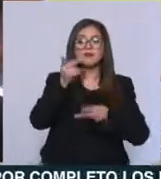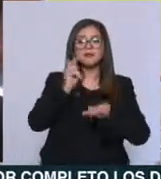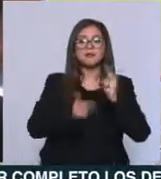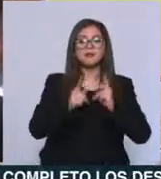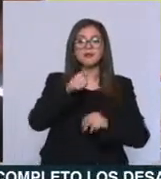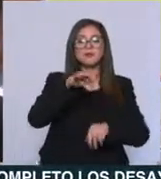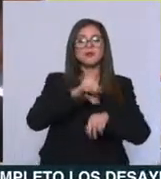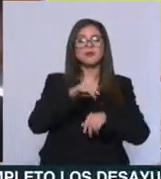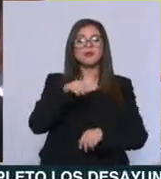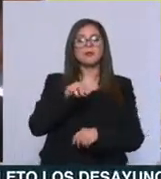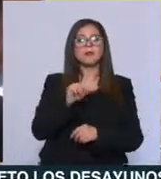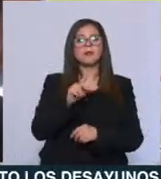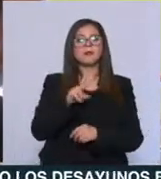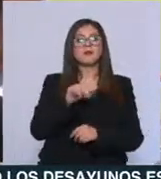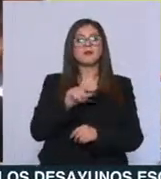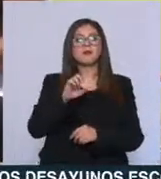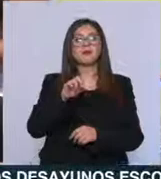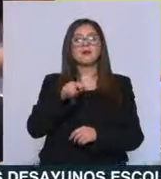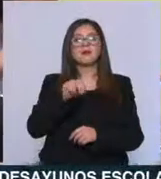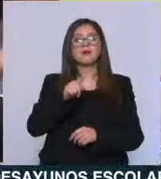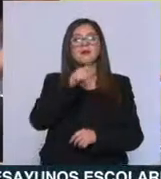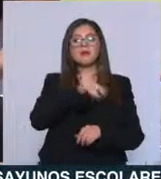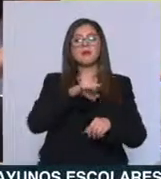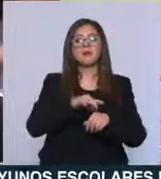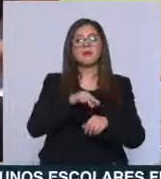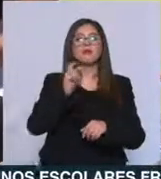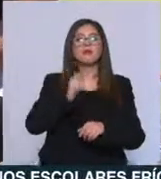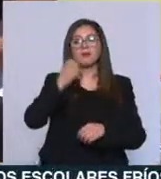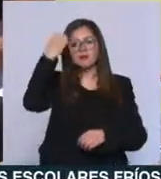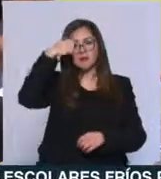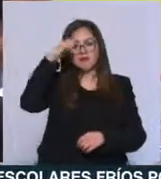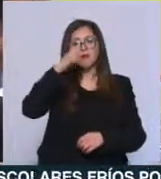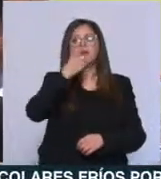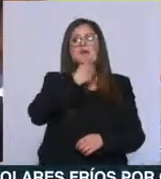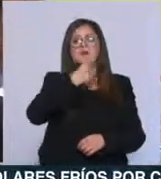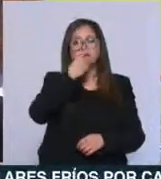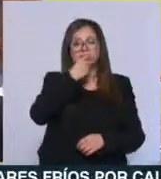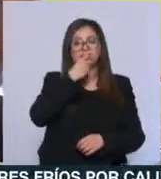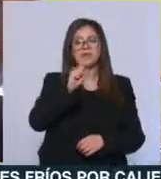doctora María Elena Sañudo. Ella es gerente médico especialista en diabetes de Sanofi. Nosotros continuamos con más.